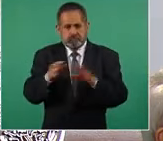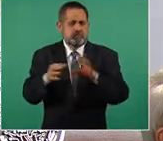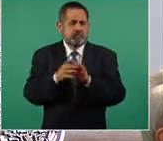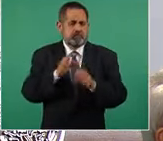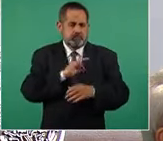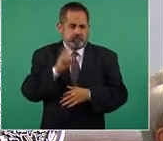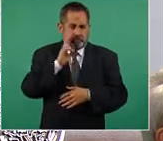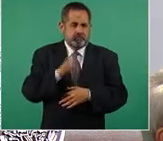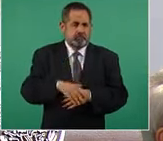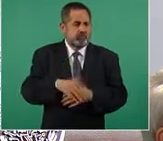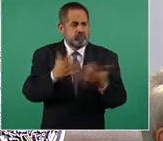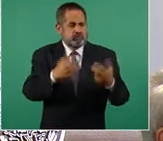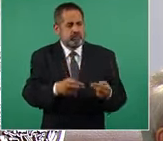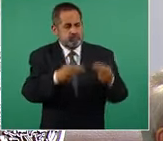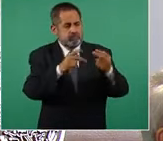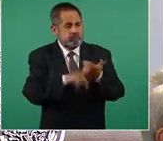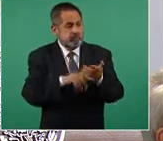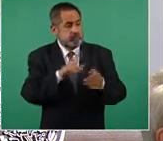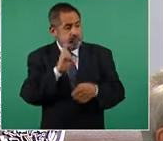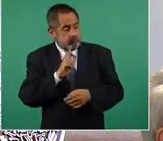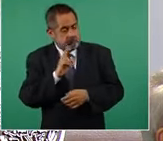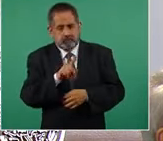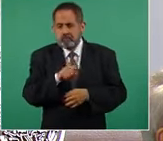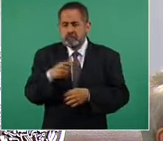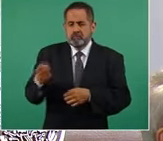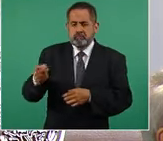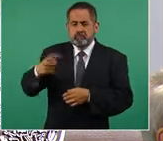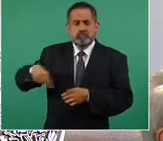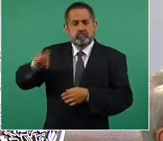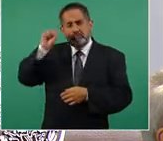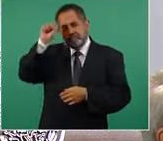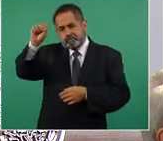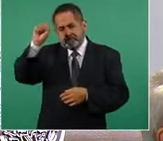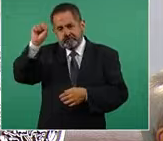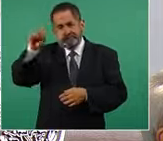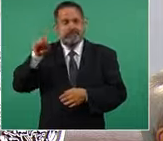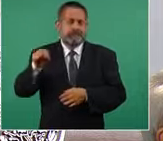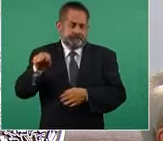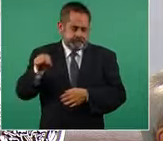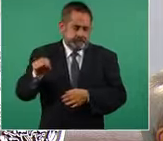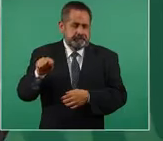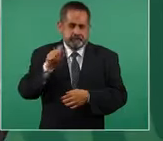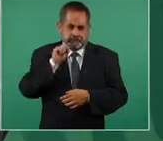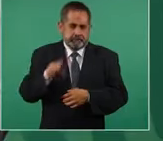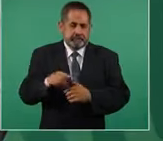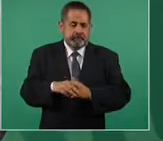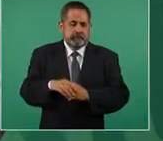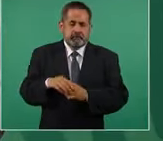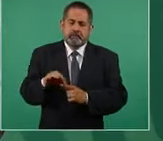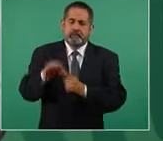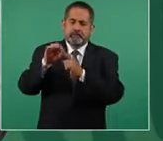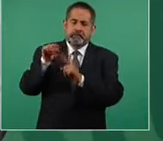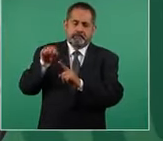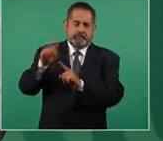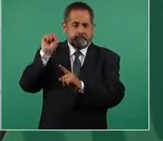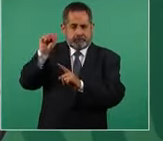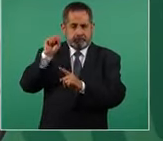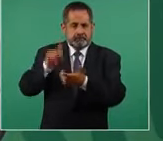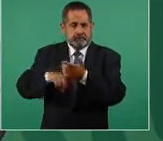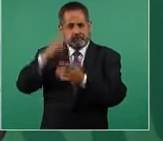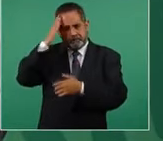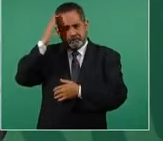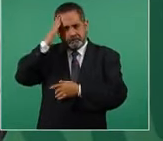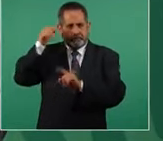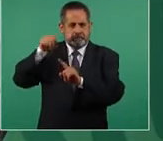por un lado la empresa y por otro lado el sindicato, y en especial el